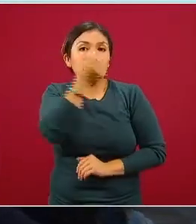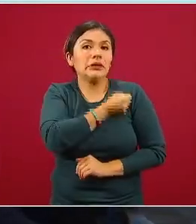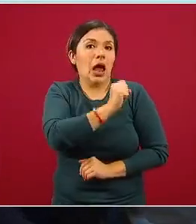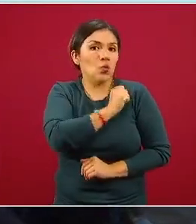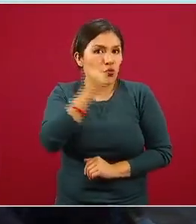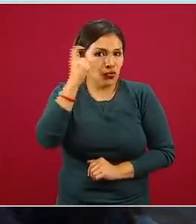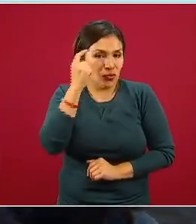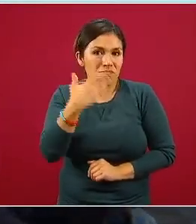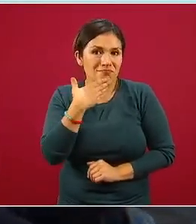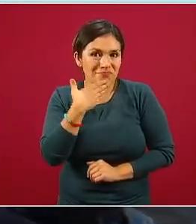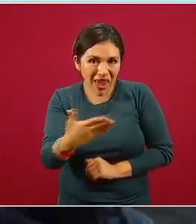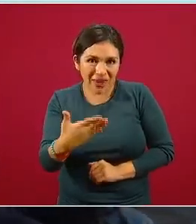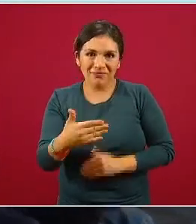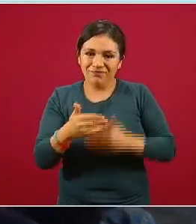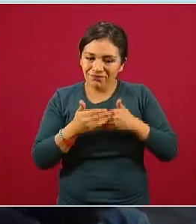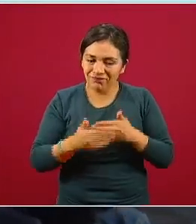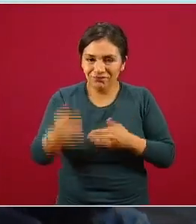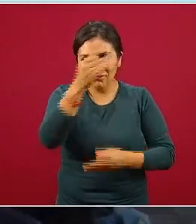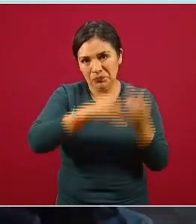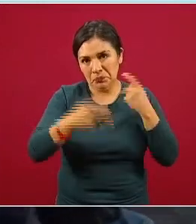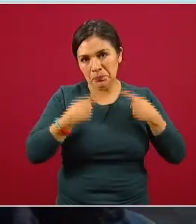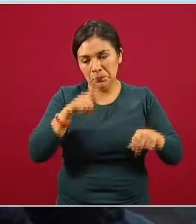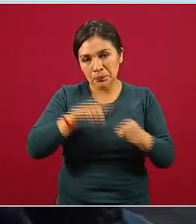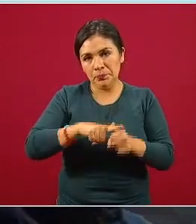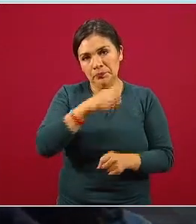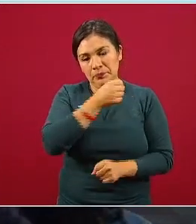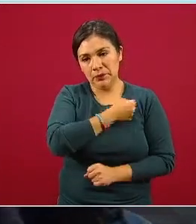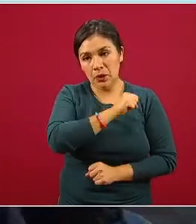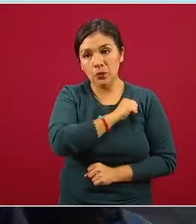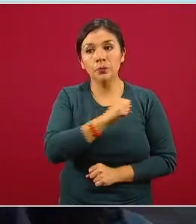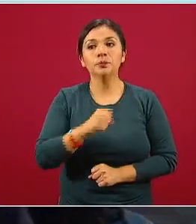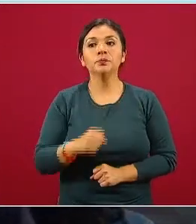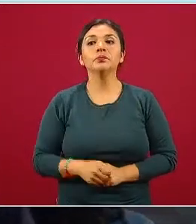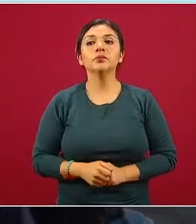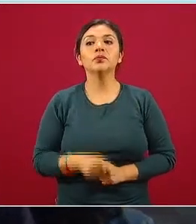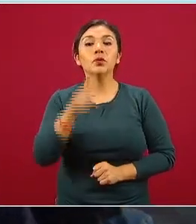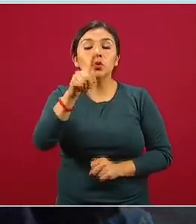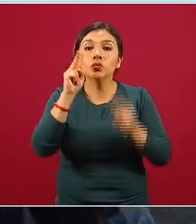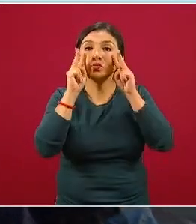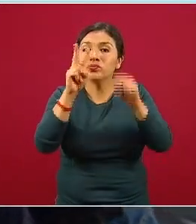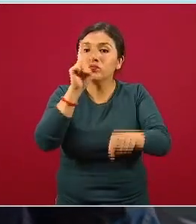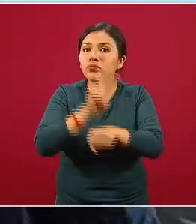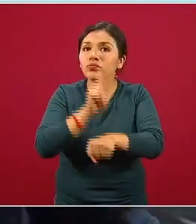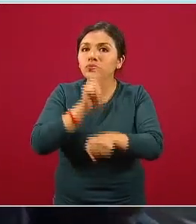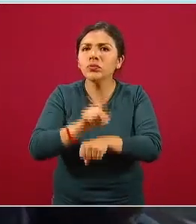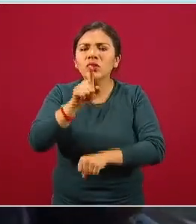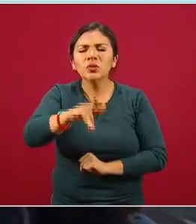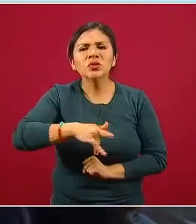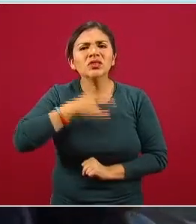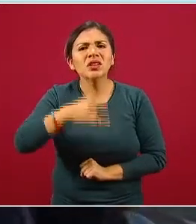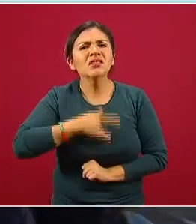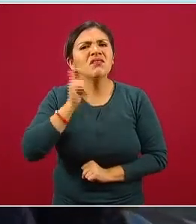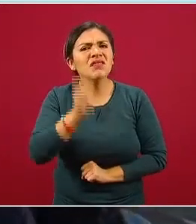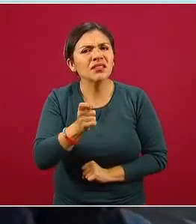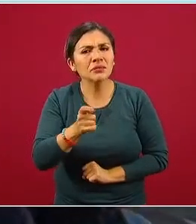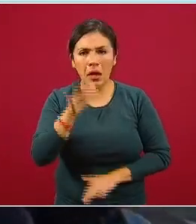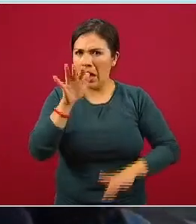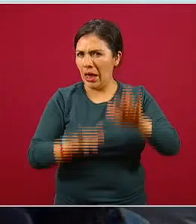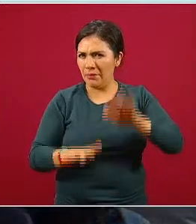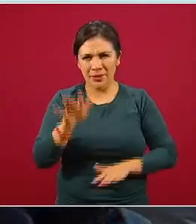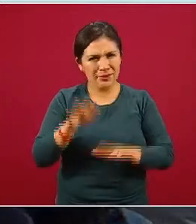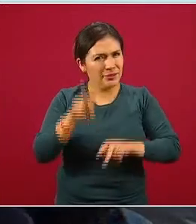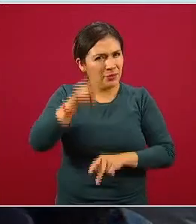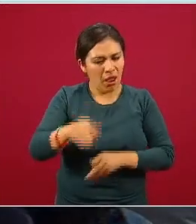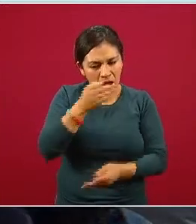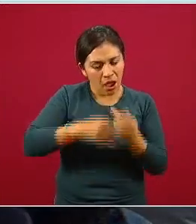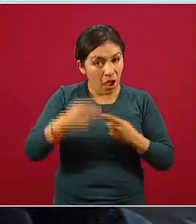mental en el personal de salud. Observemos nuestras emociones. La verdad es que no acostumbramos